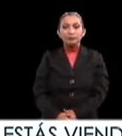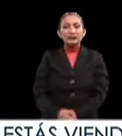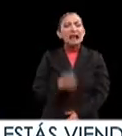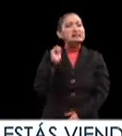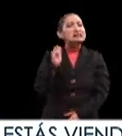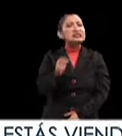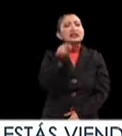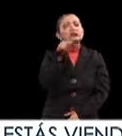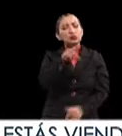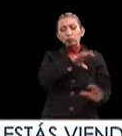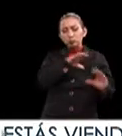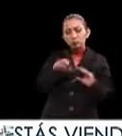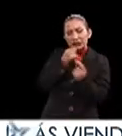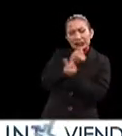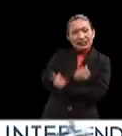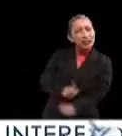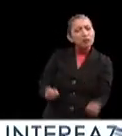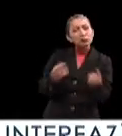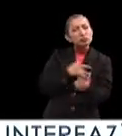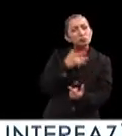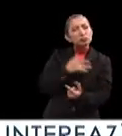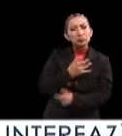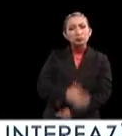¿Qué significa formar a los niños?